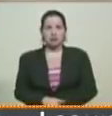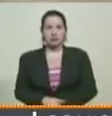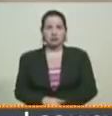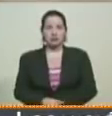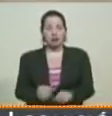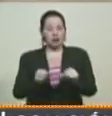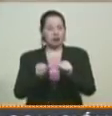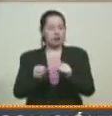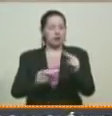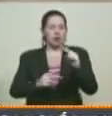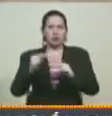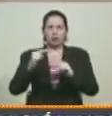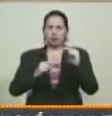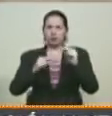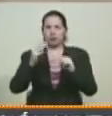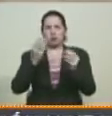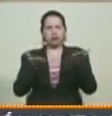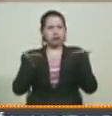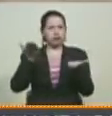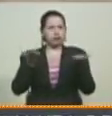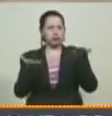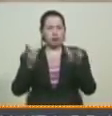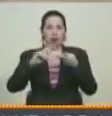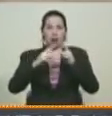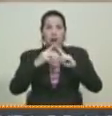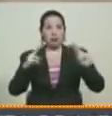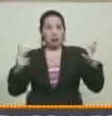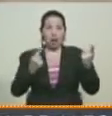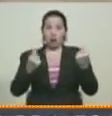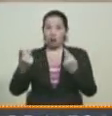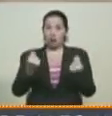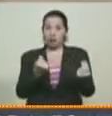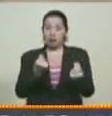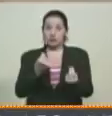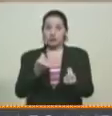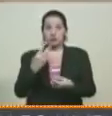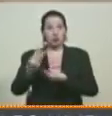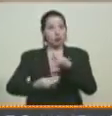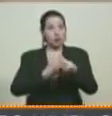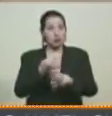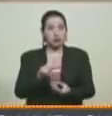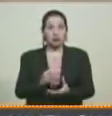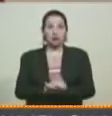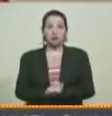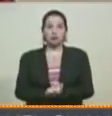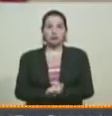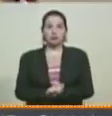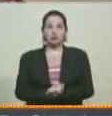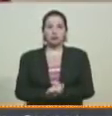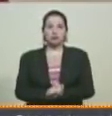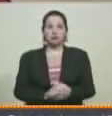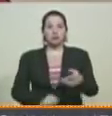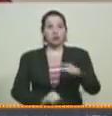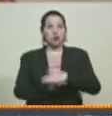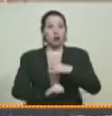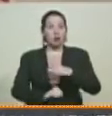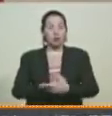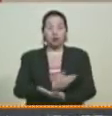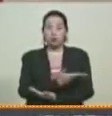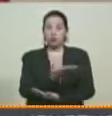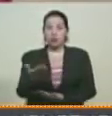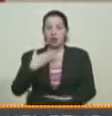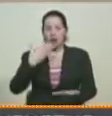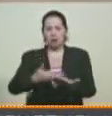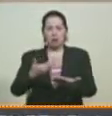estabilidad, el equilibrio, la paz económica. En eso estoy. Y con el apoyo de ustedes, las propuestas de